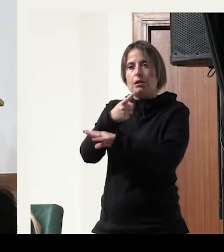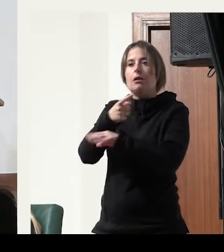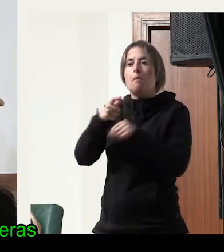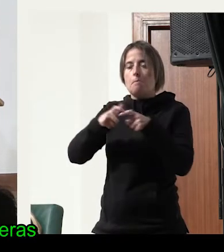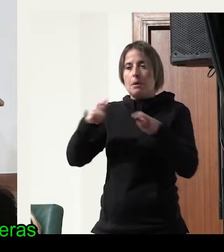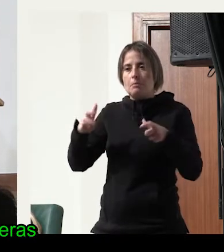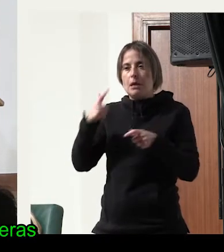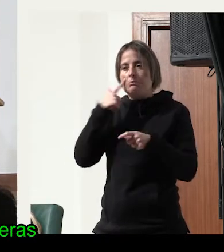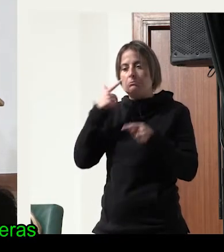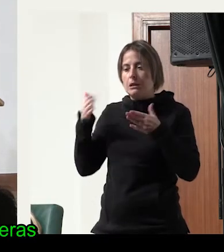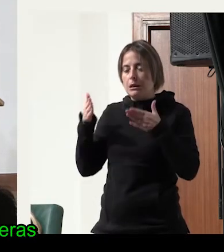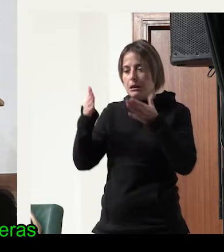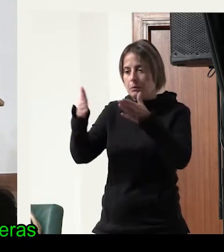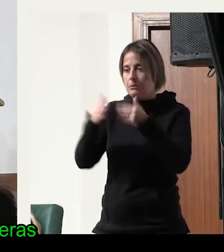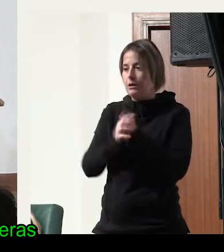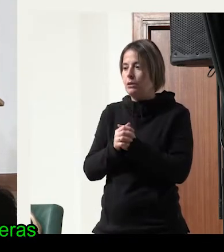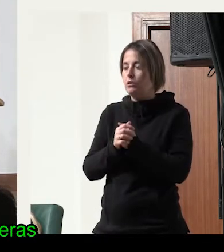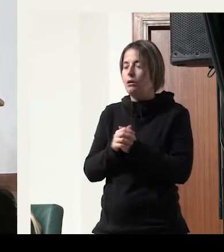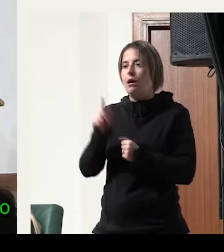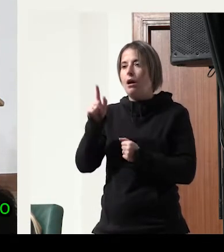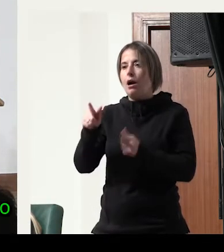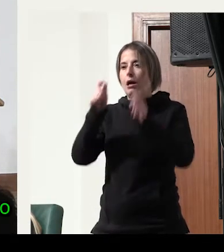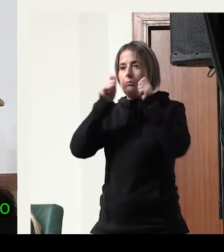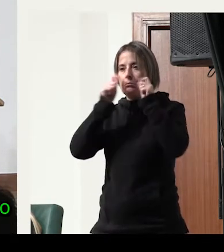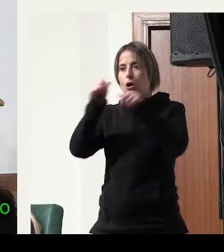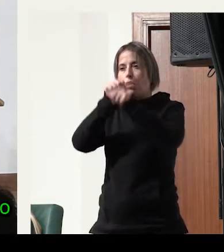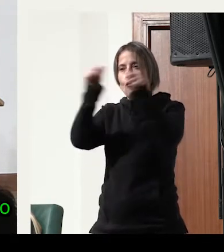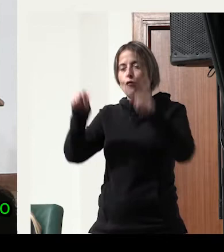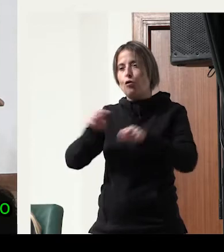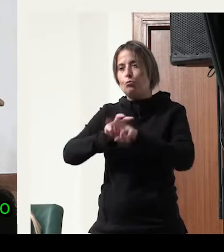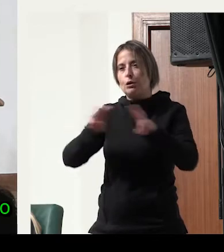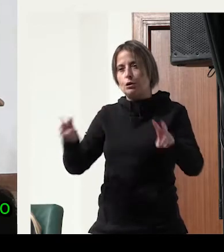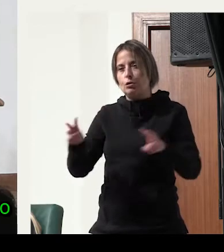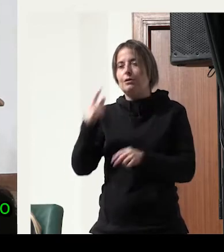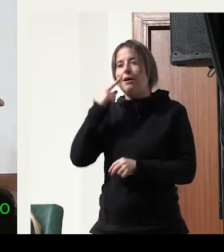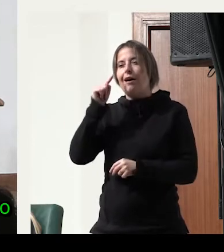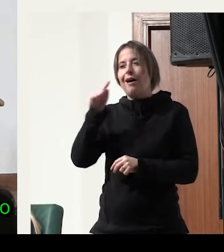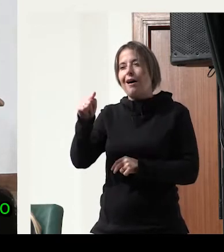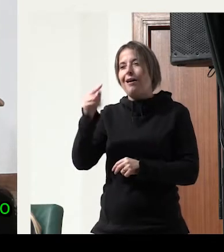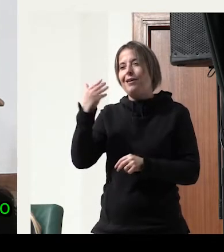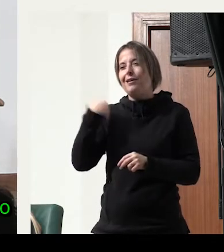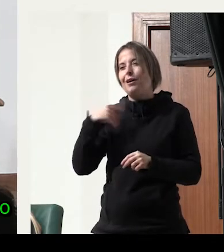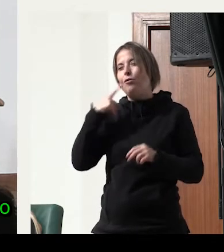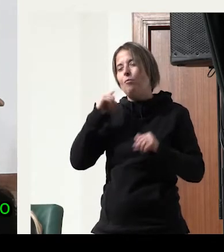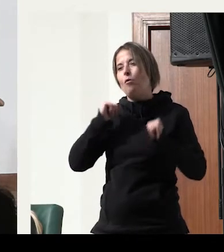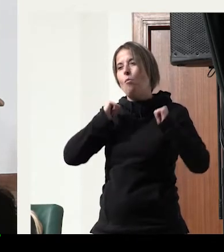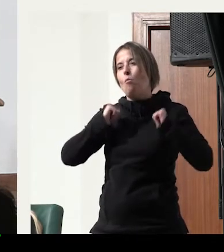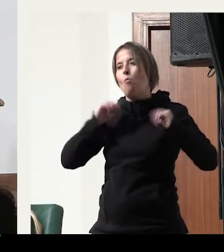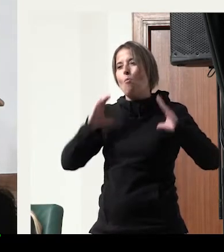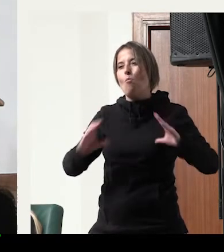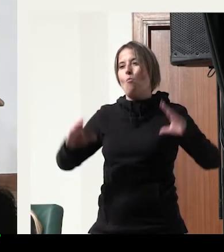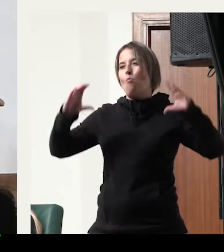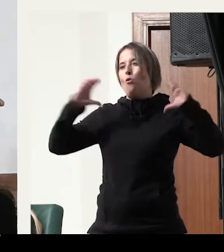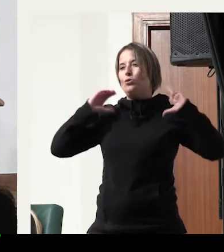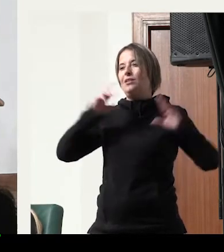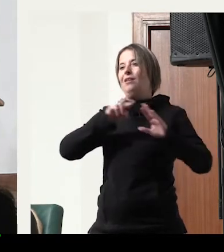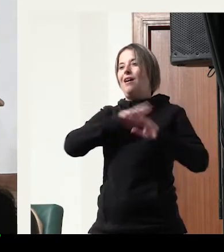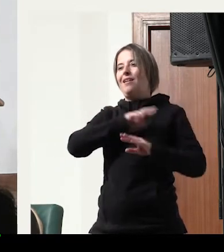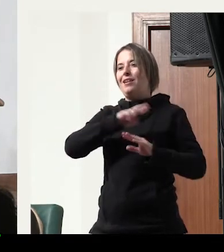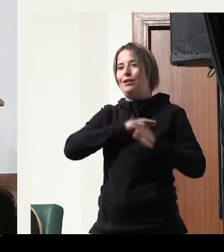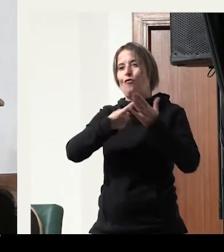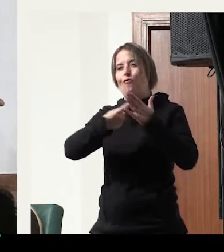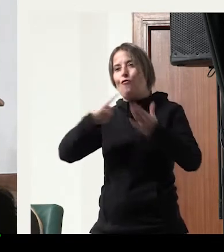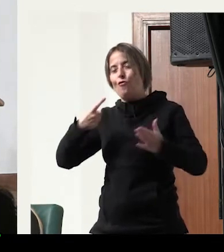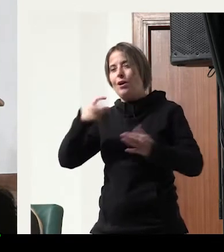caminos, bueno, vamos descubriendo también otras maneras y quizá nos quitamos un poco esa mochila, ¿no?, de la religión o de esas